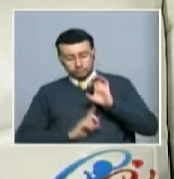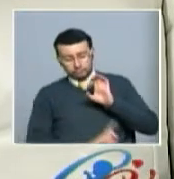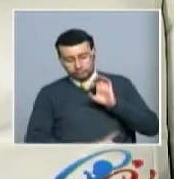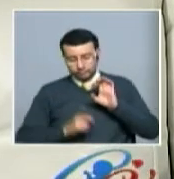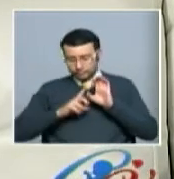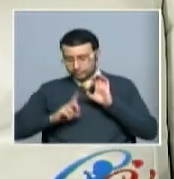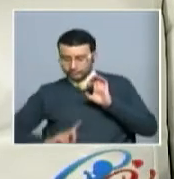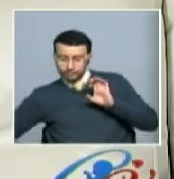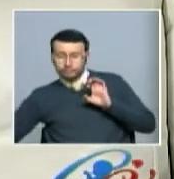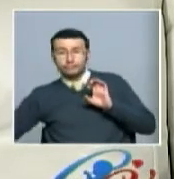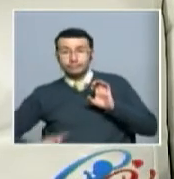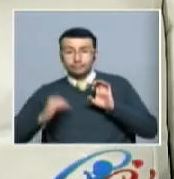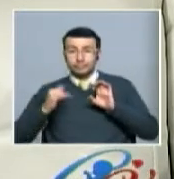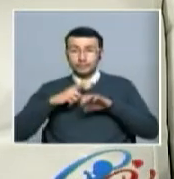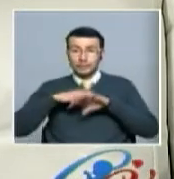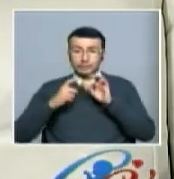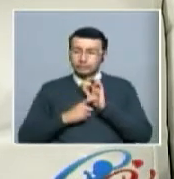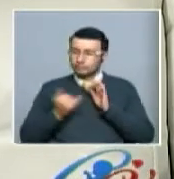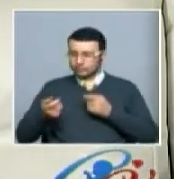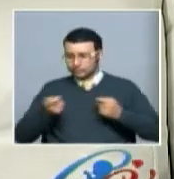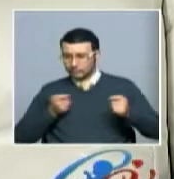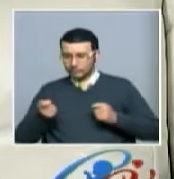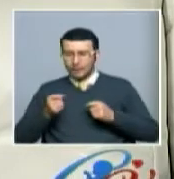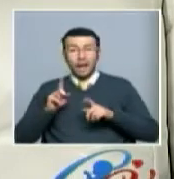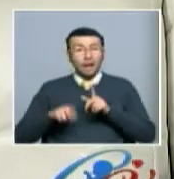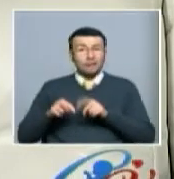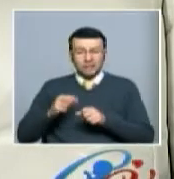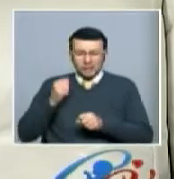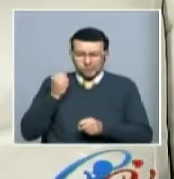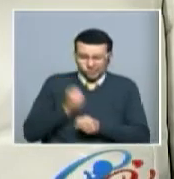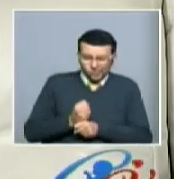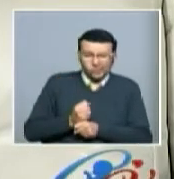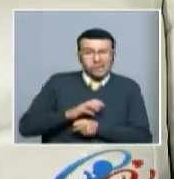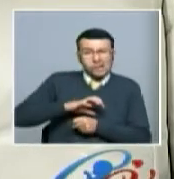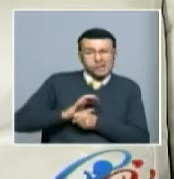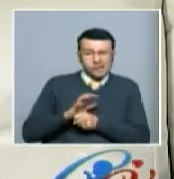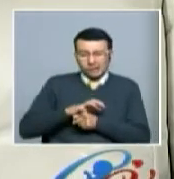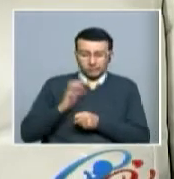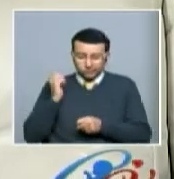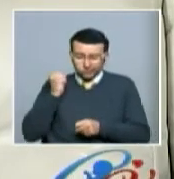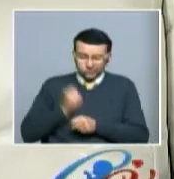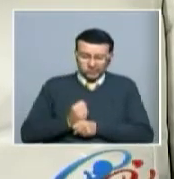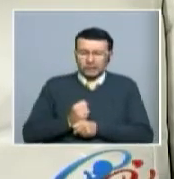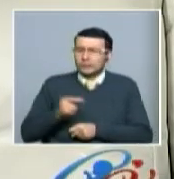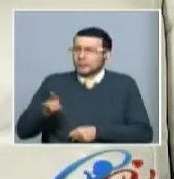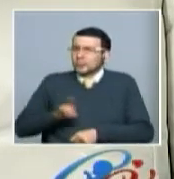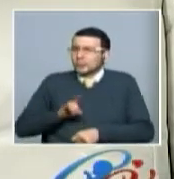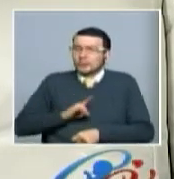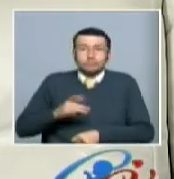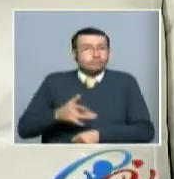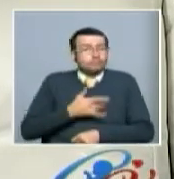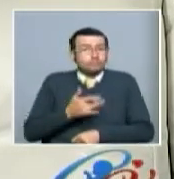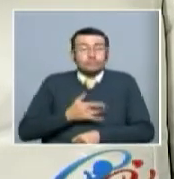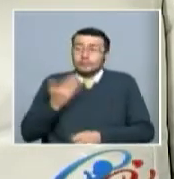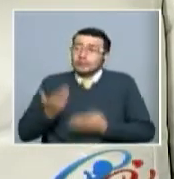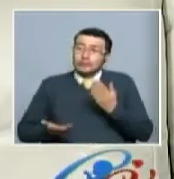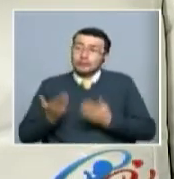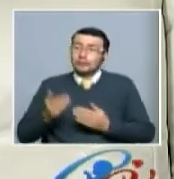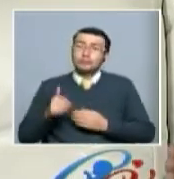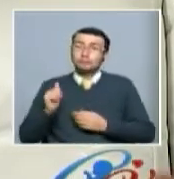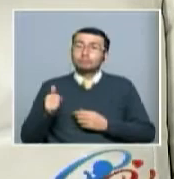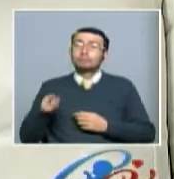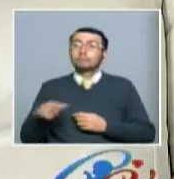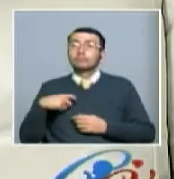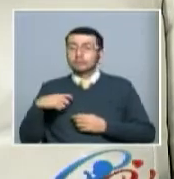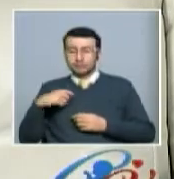externo. La compresión de ese nervio da precisamente lugar a toda la sintomatología de acuerdo a la disposición, a